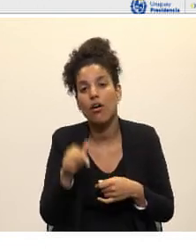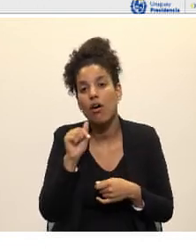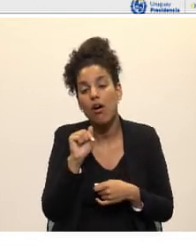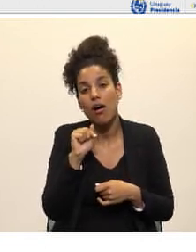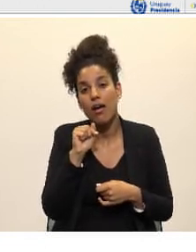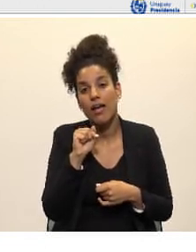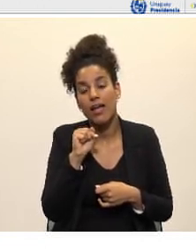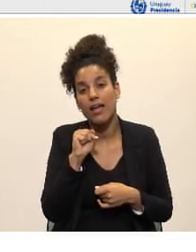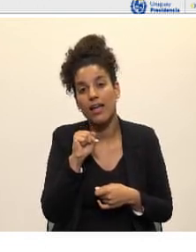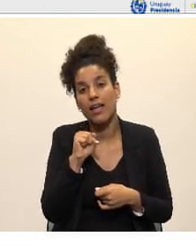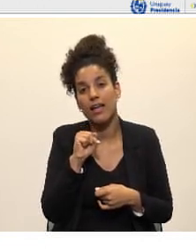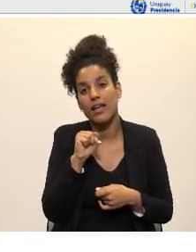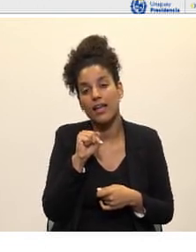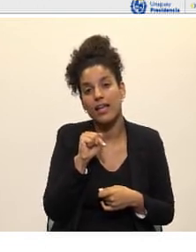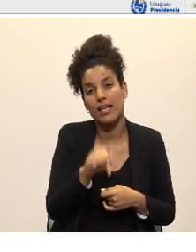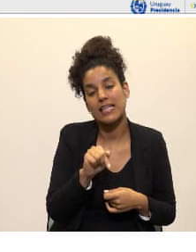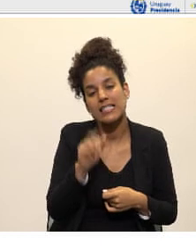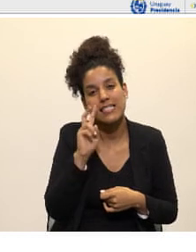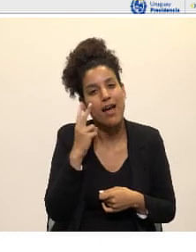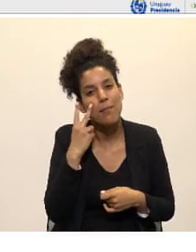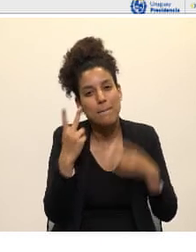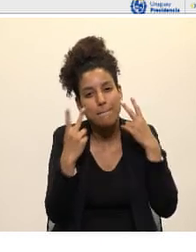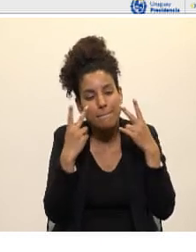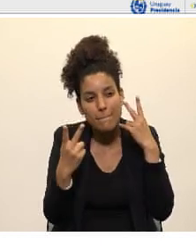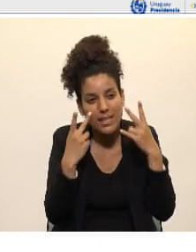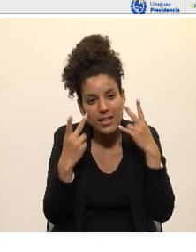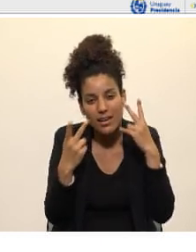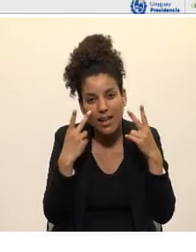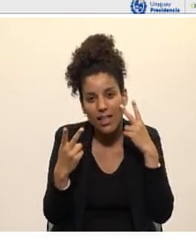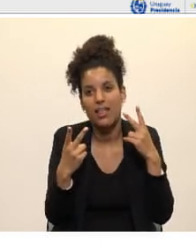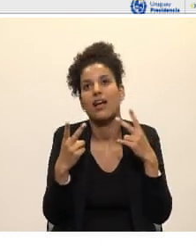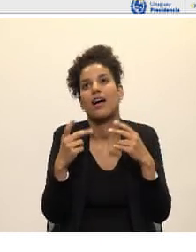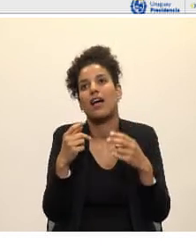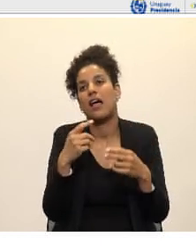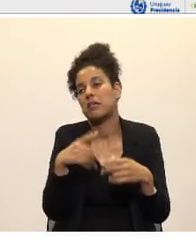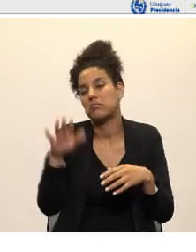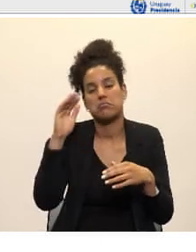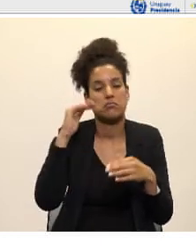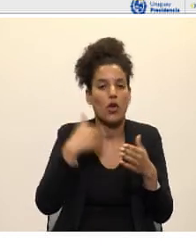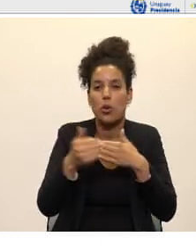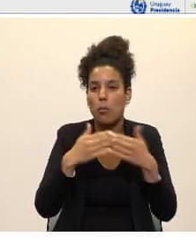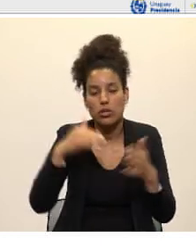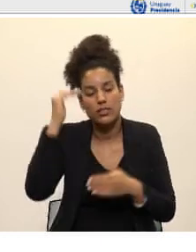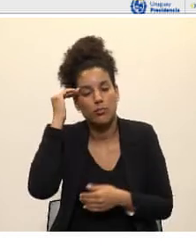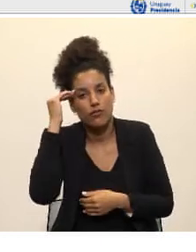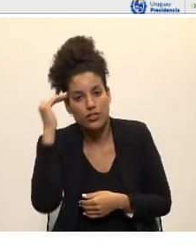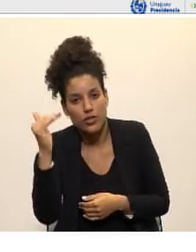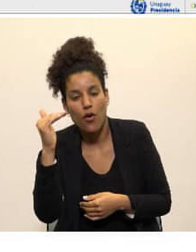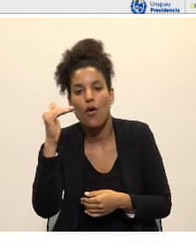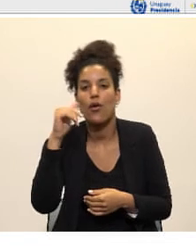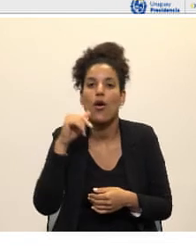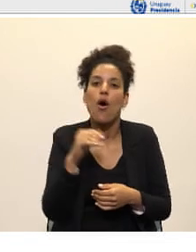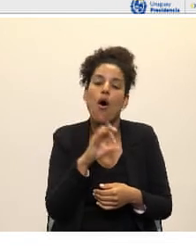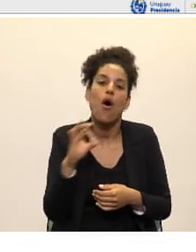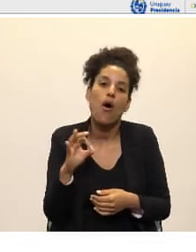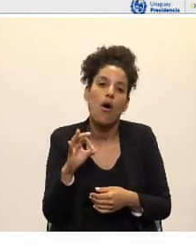ver con esta mirada hacia el planificador, sea un docente, sea un administrador educativo, sea un